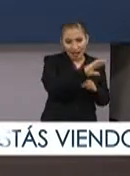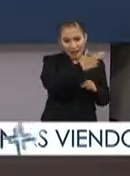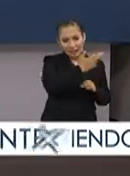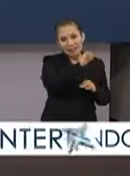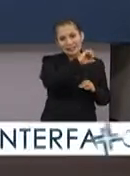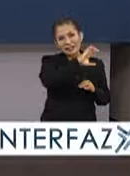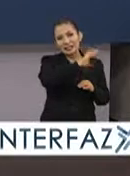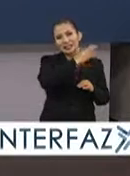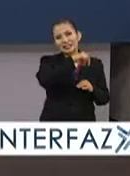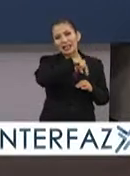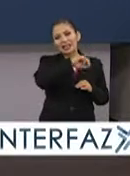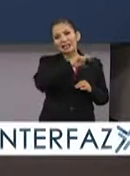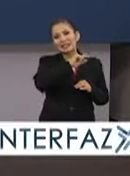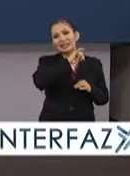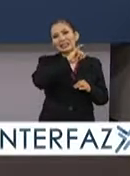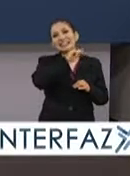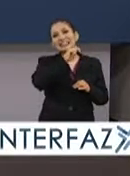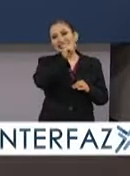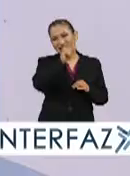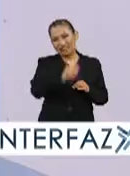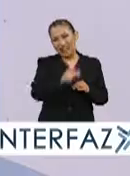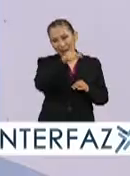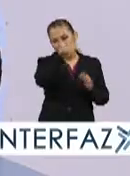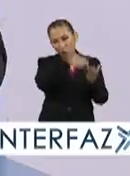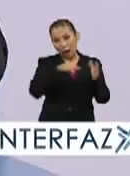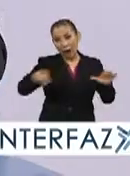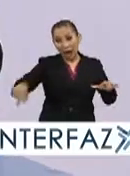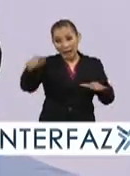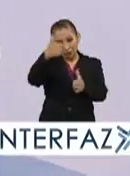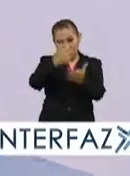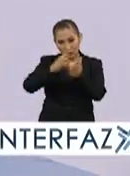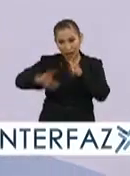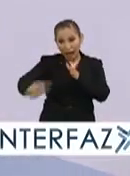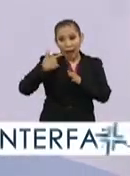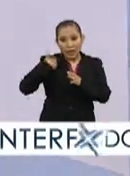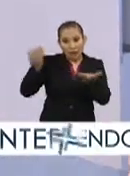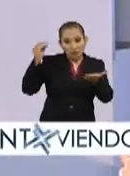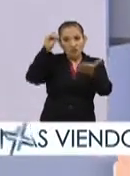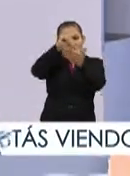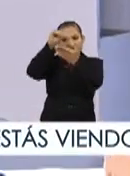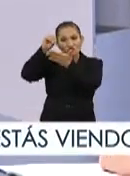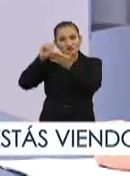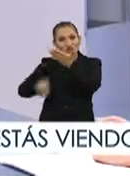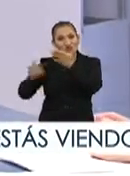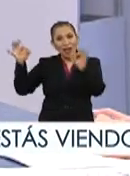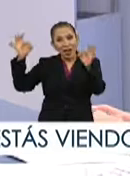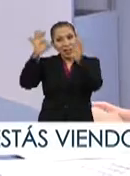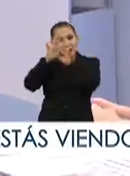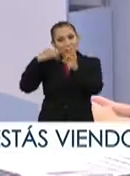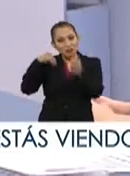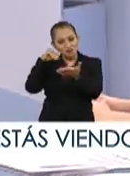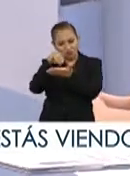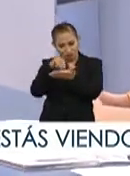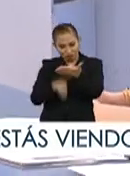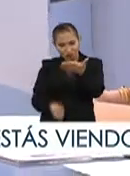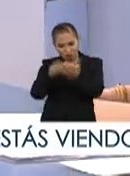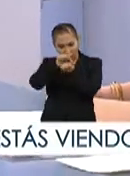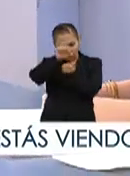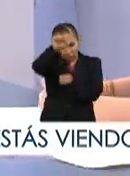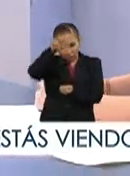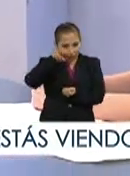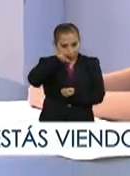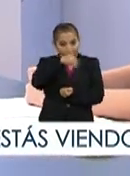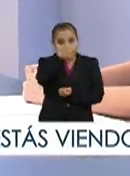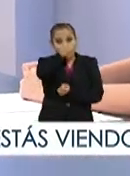Itzá. Pues en este códice hay representación de eclipses. Y lo más interesante es que ellos marcan